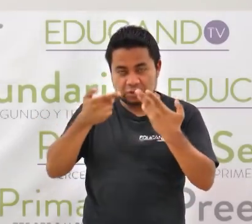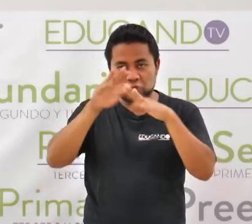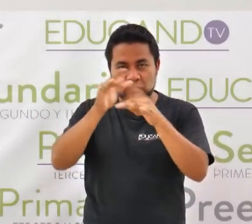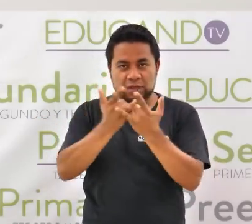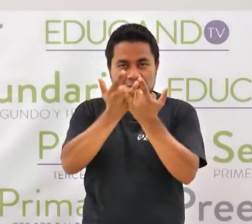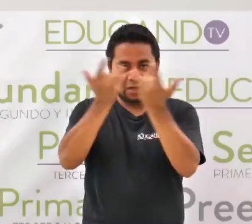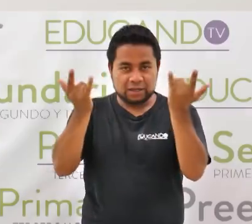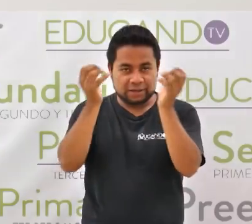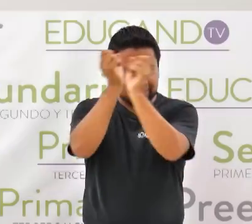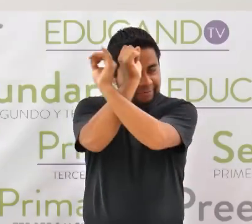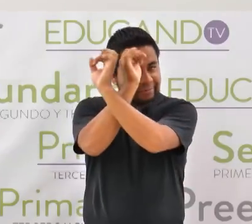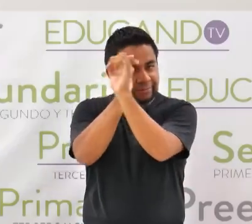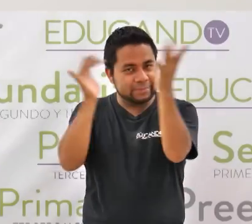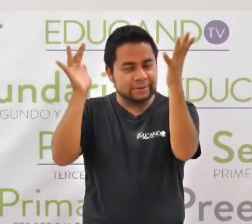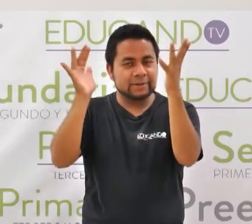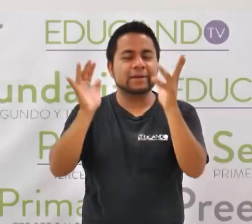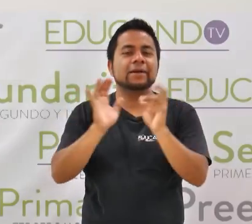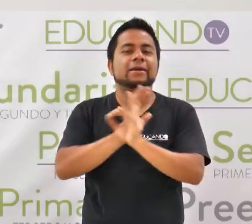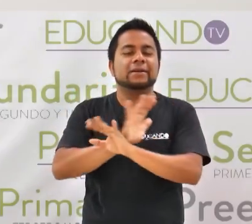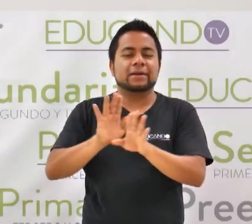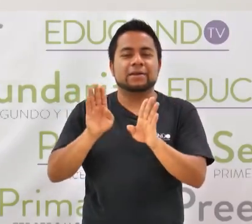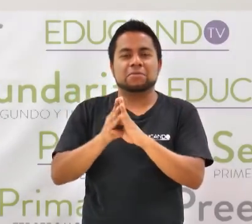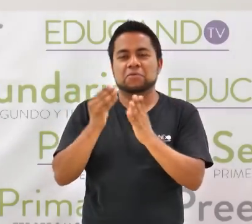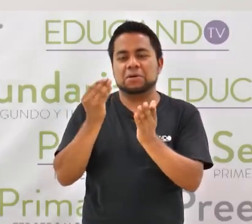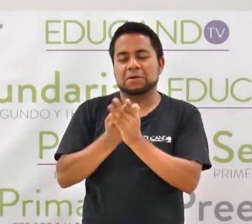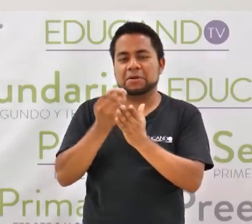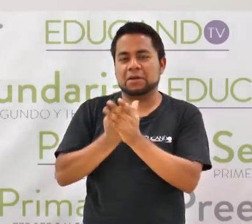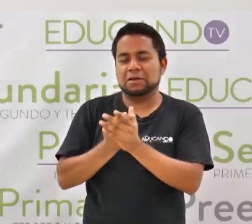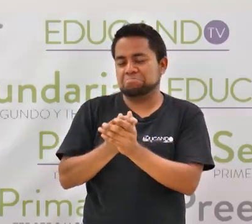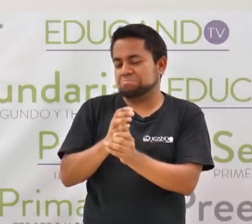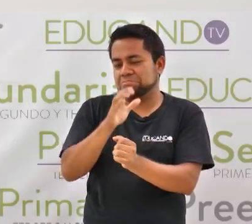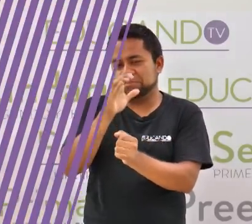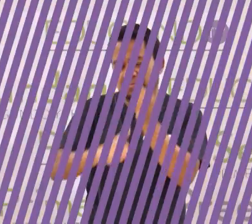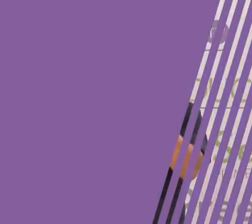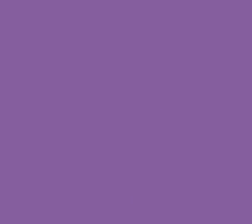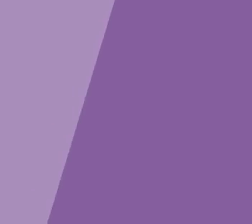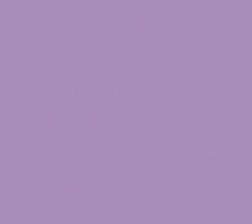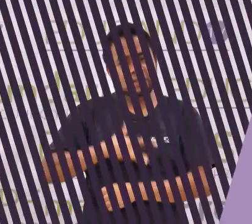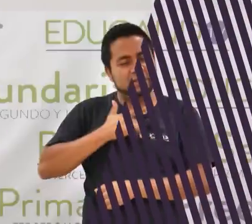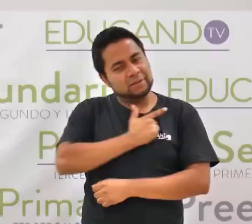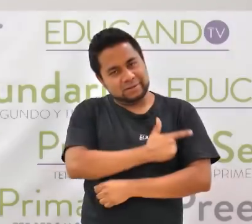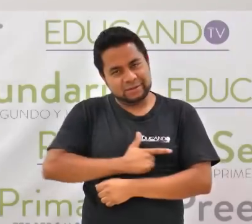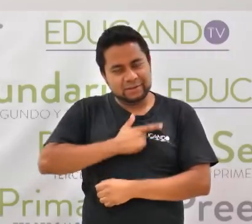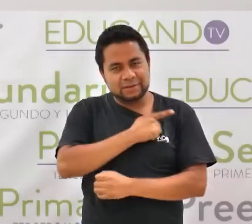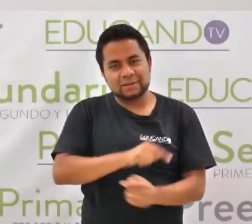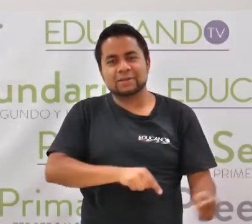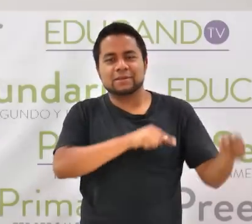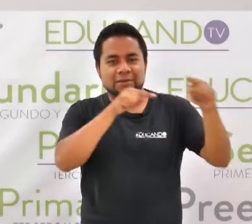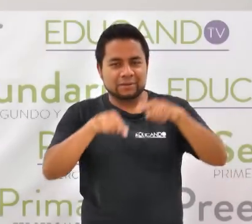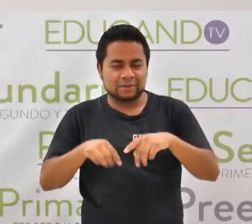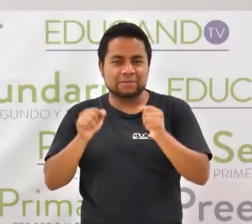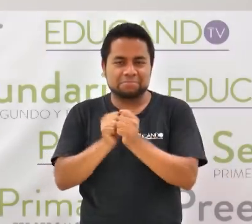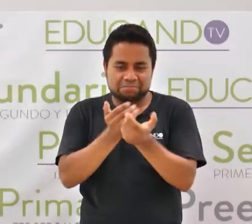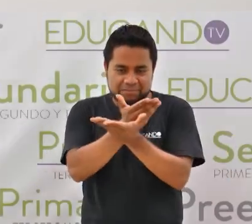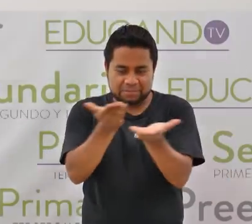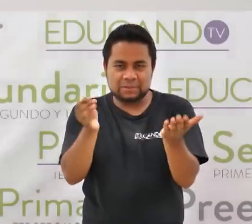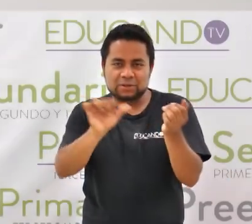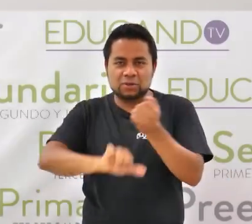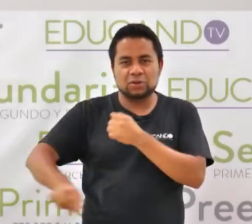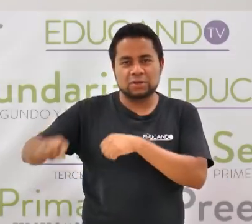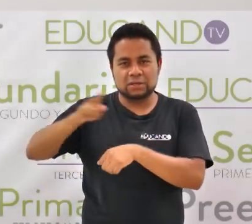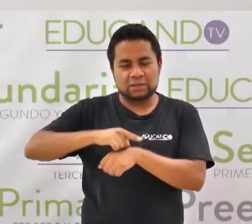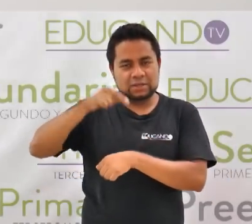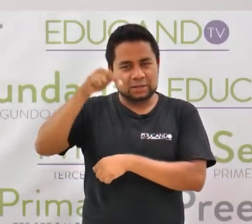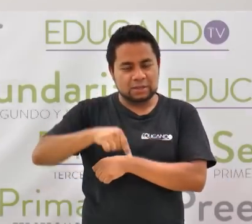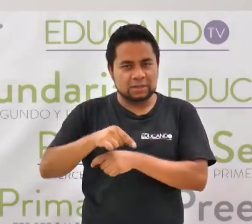recomendaciones de historietas, hemos llegado al final de esta sesión. Pues me dio mucho gusto estar con todos ustedes el día